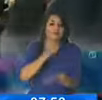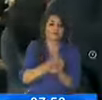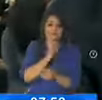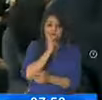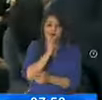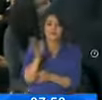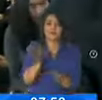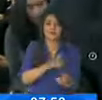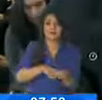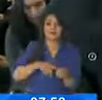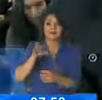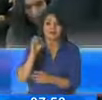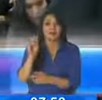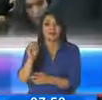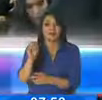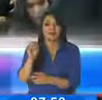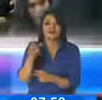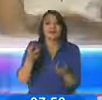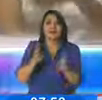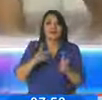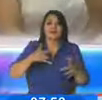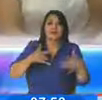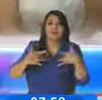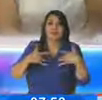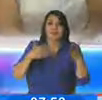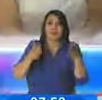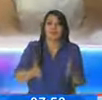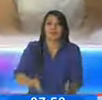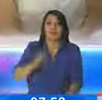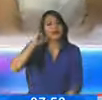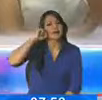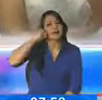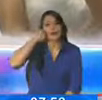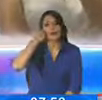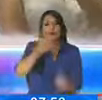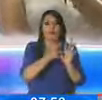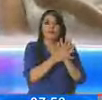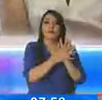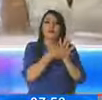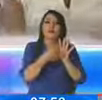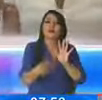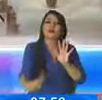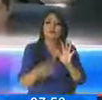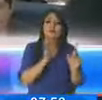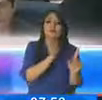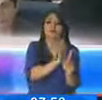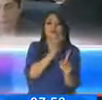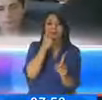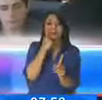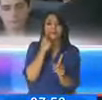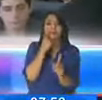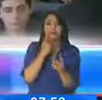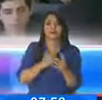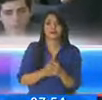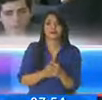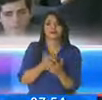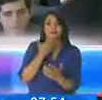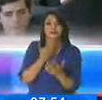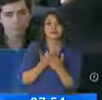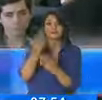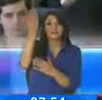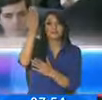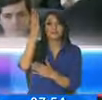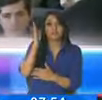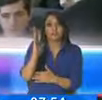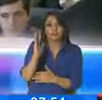hermano Rubén Guerra, que también fue actor, recuerda que él siguió los pasos del Zarzocita. Gracias a Dios, yo